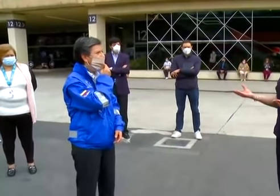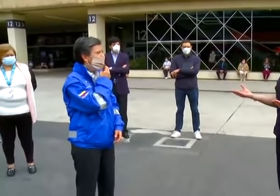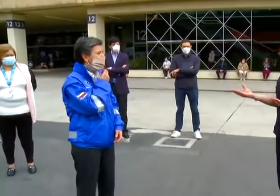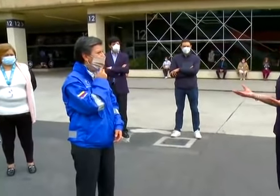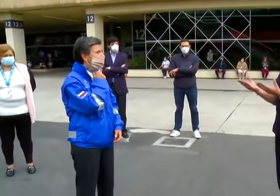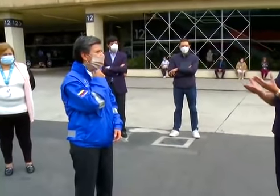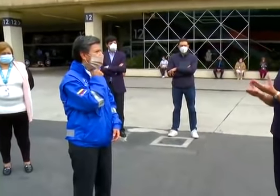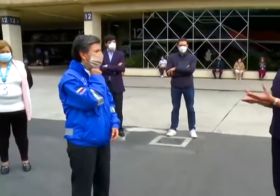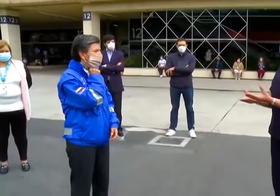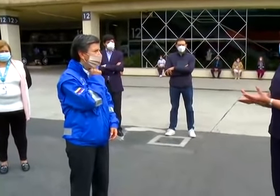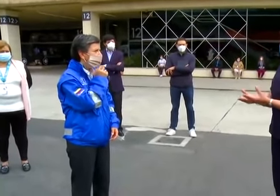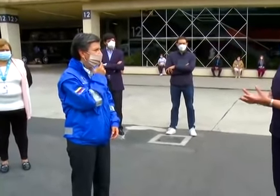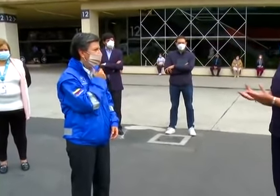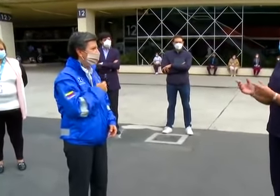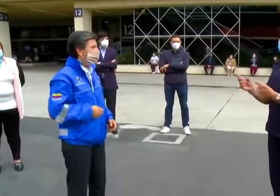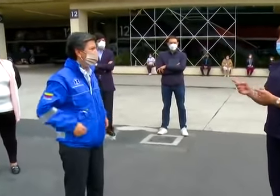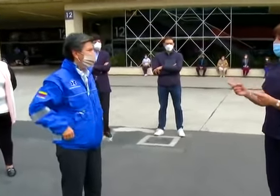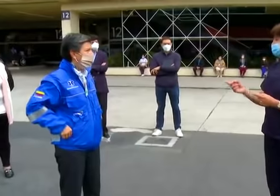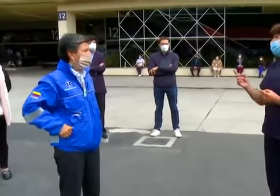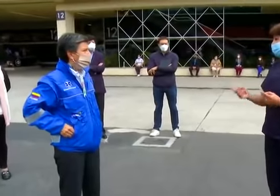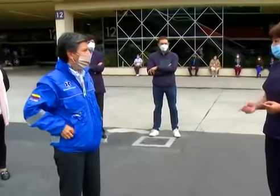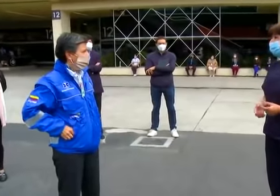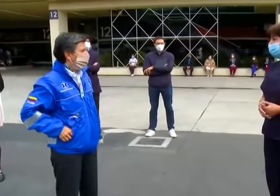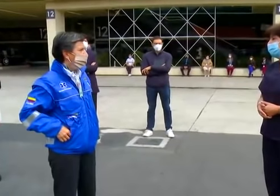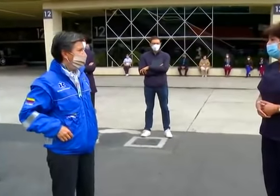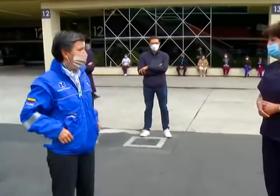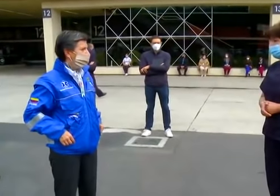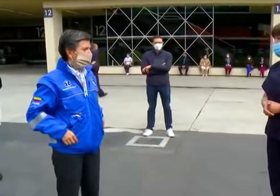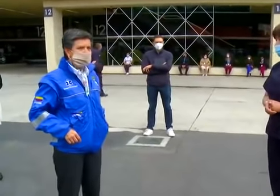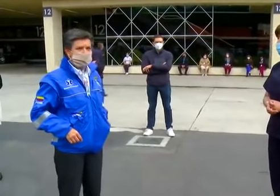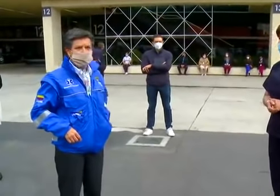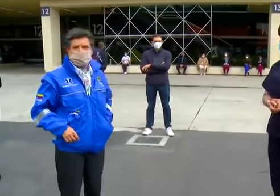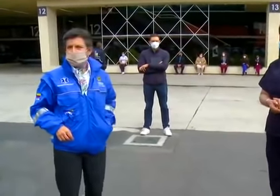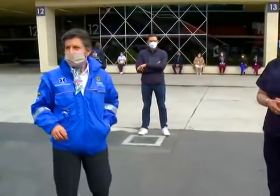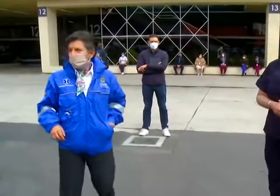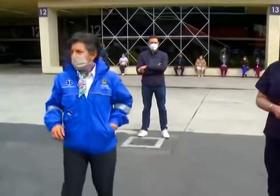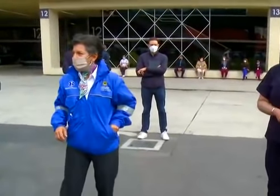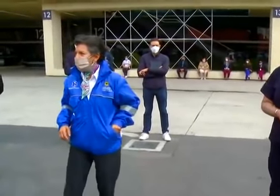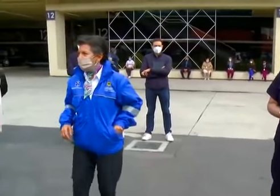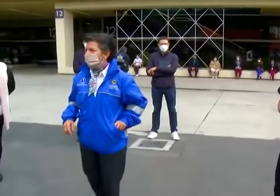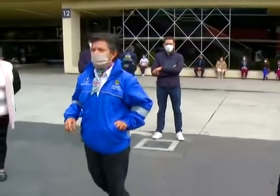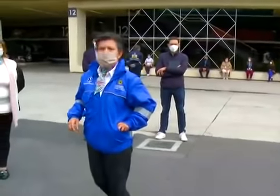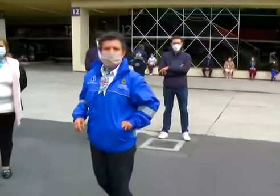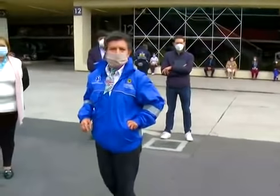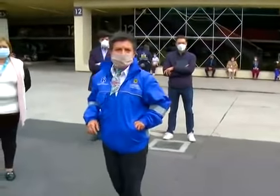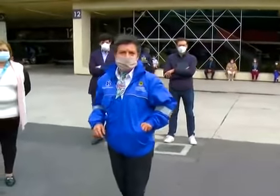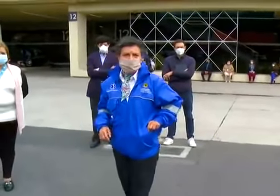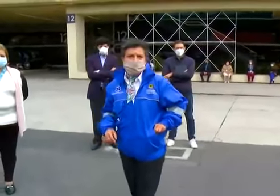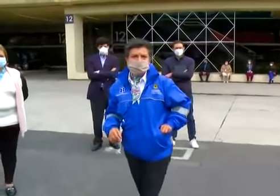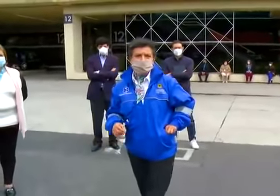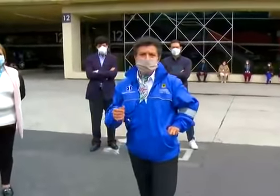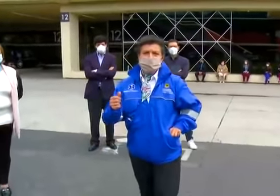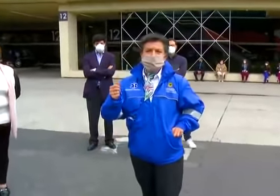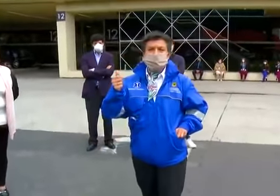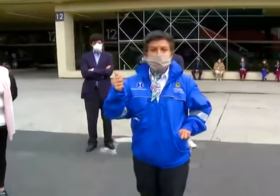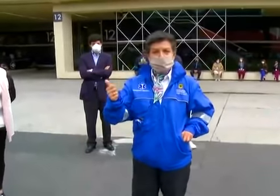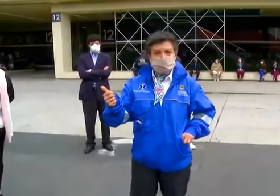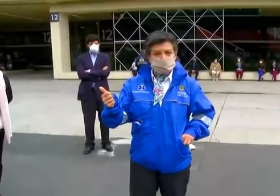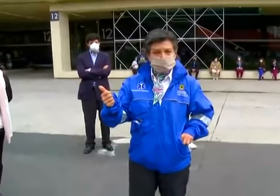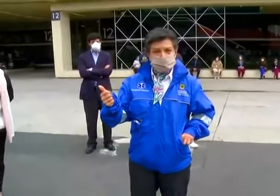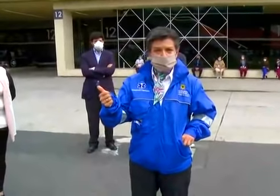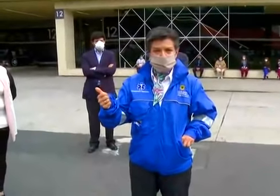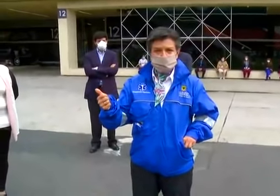Es muy importante que la comunidad sepa que son pacientes no COVID. No COVID, así es. Este es un proyecto conjunto del